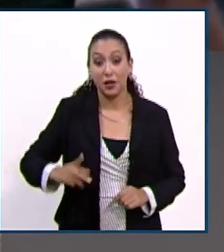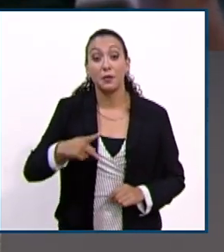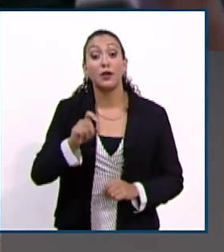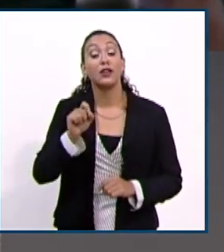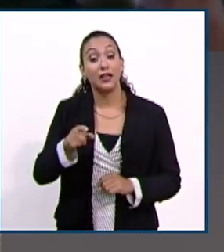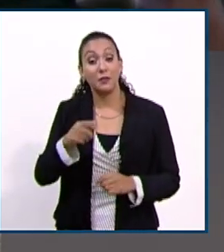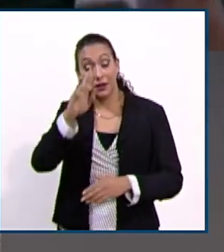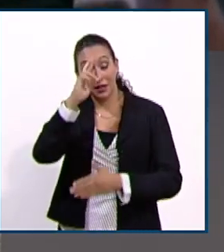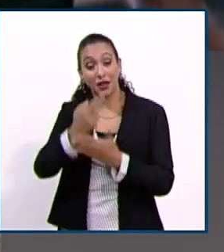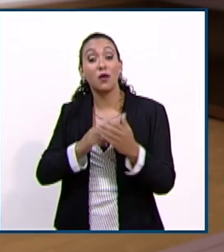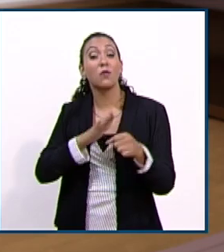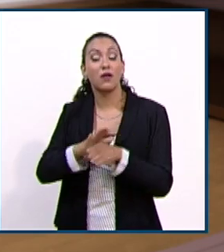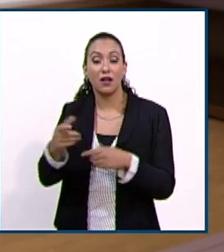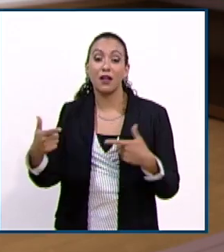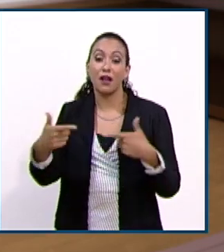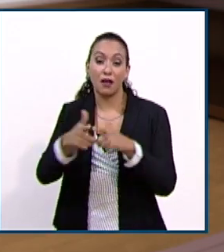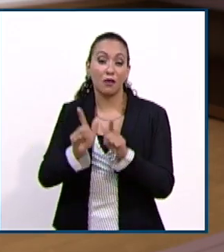pertenecen.